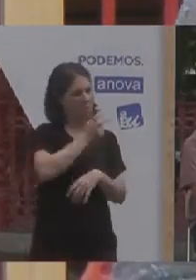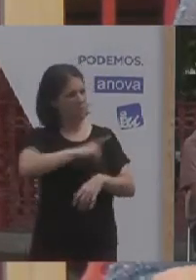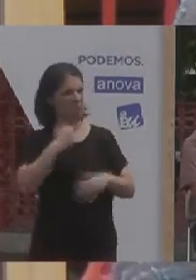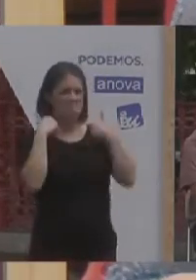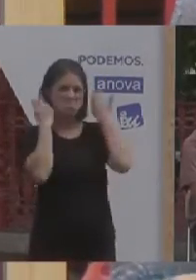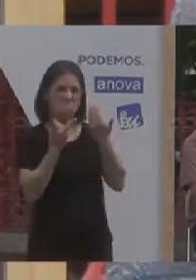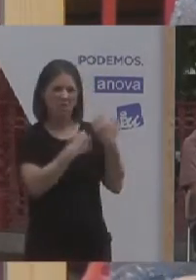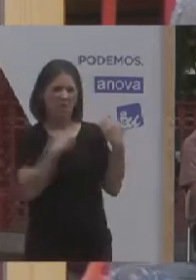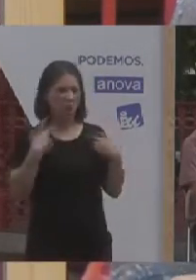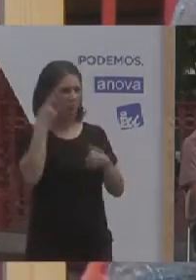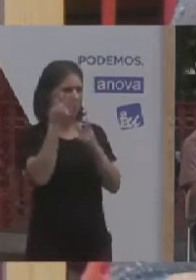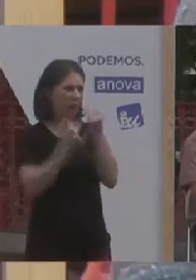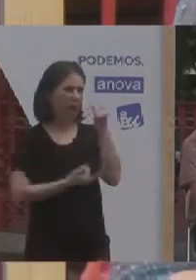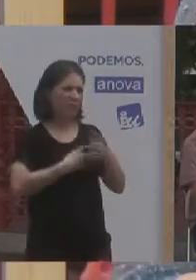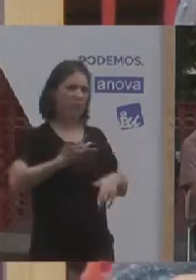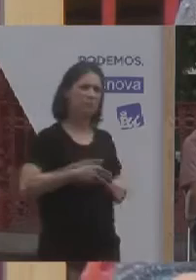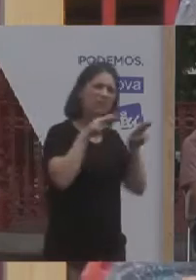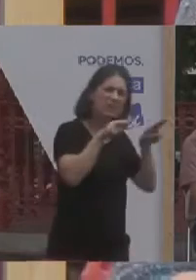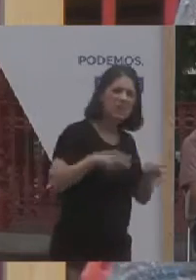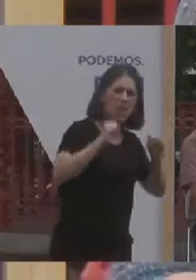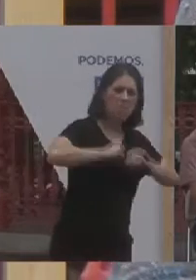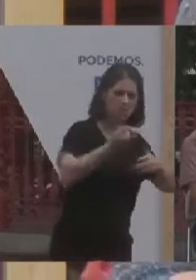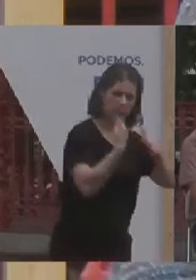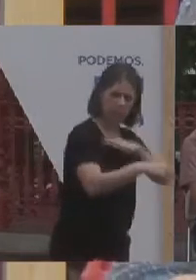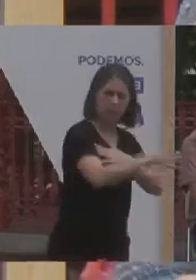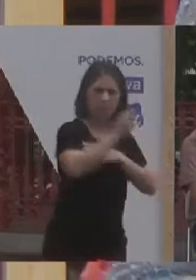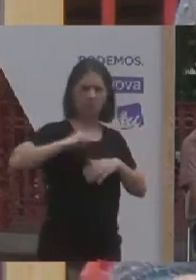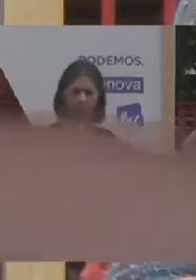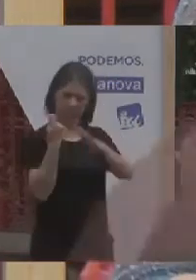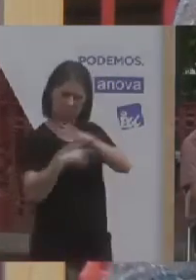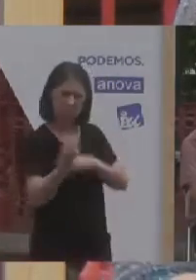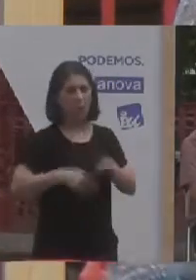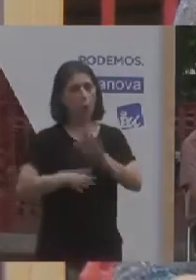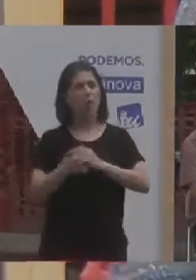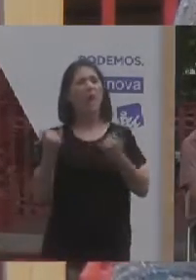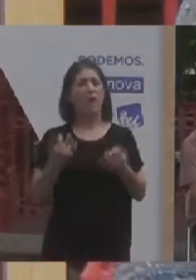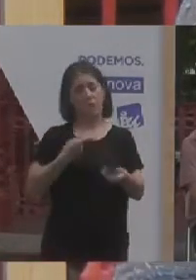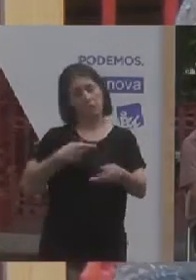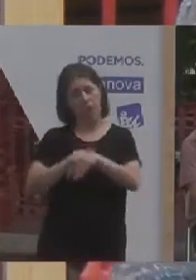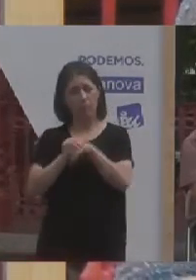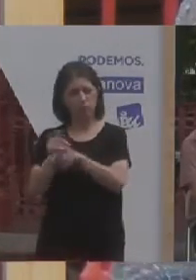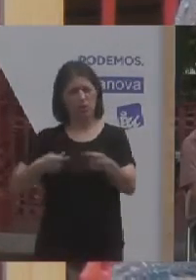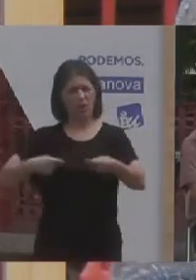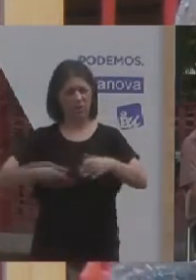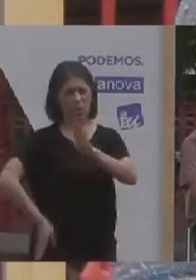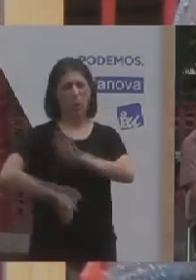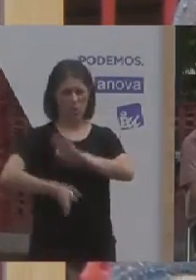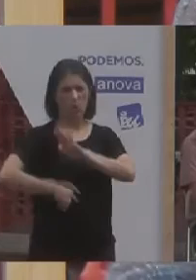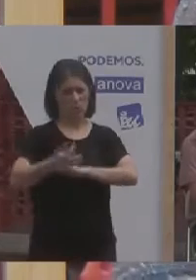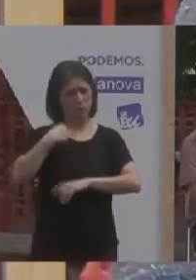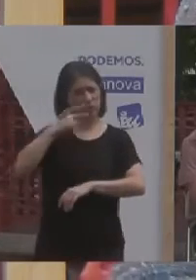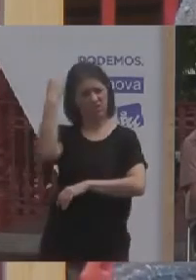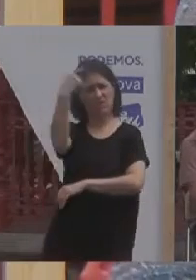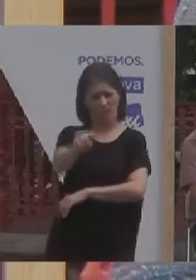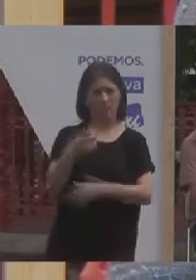os nosos xeriátricos e os nosos hospitais como se fóramos un país low cost e seguir facendo negocio cos seus amigos.